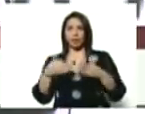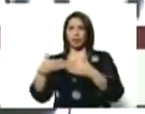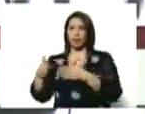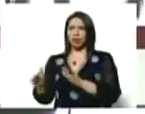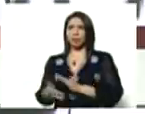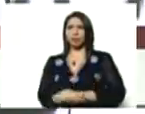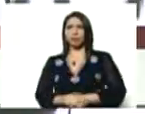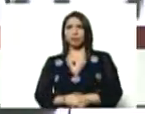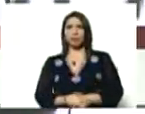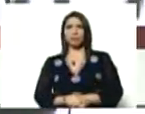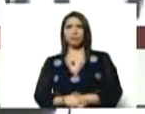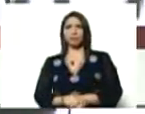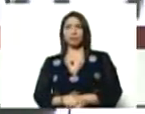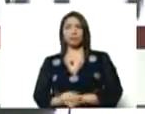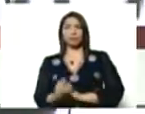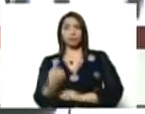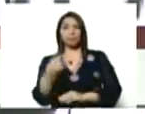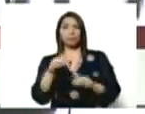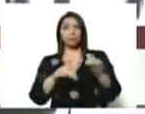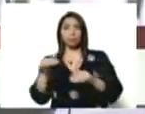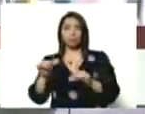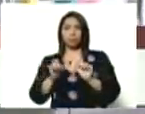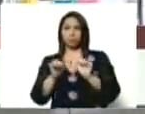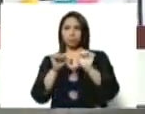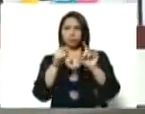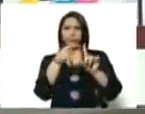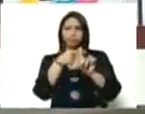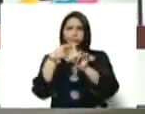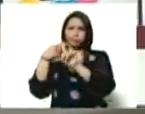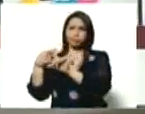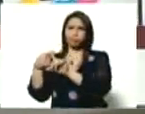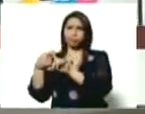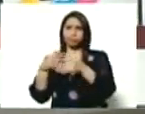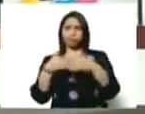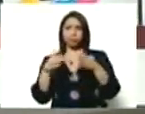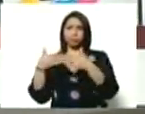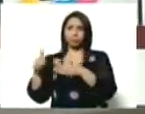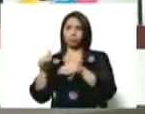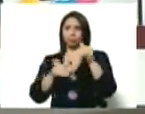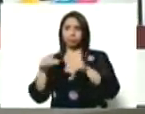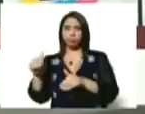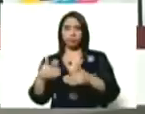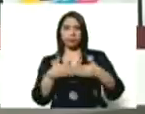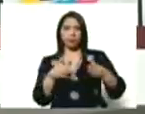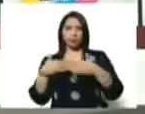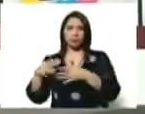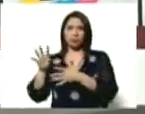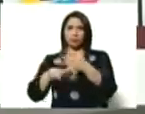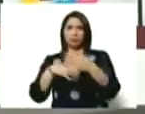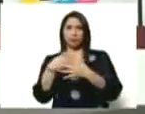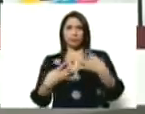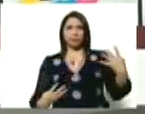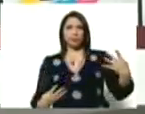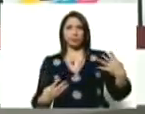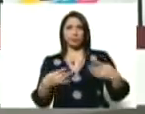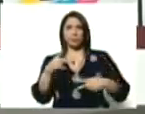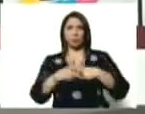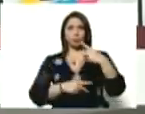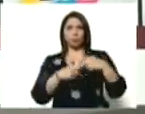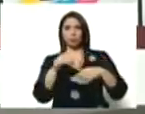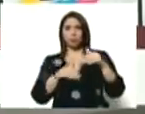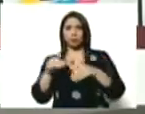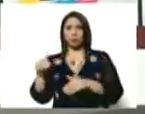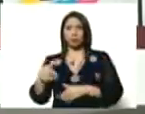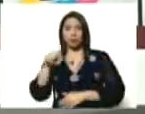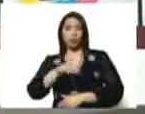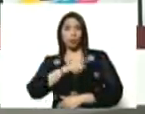de un elector, un voto, y seguimos sumando garantías electorales para garantizar la transparencia del proceso electoral. Hoy,